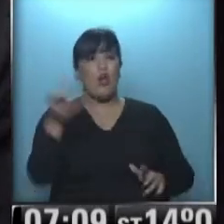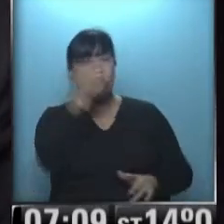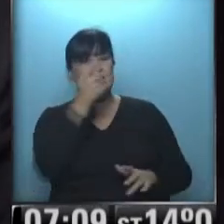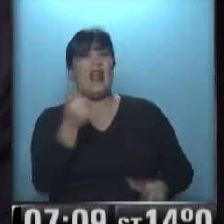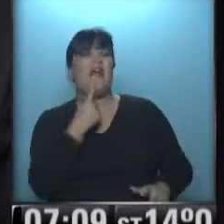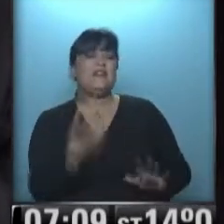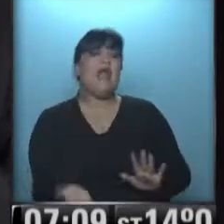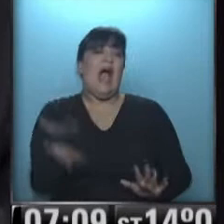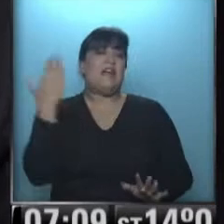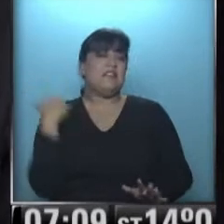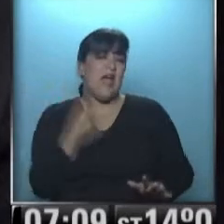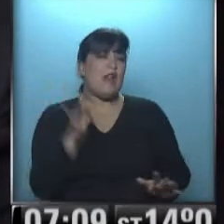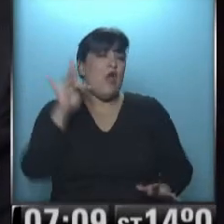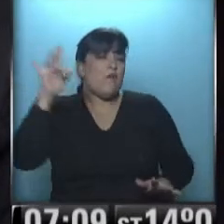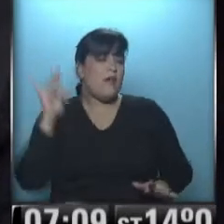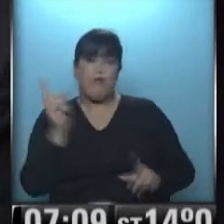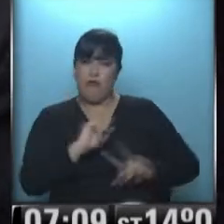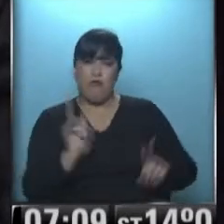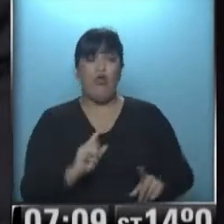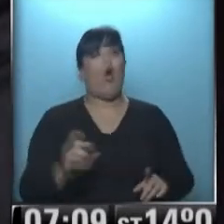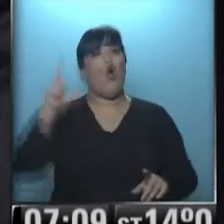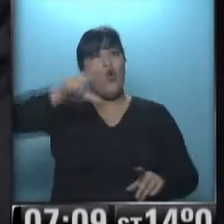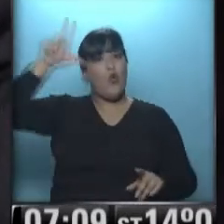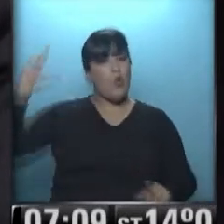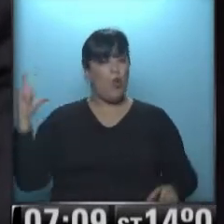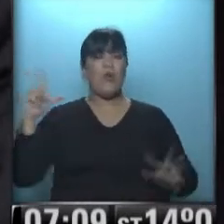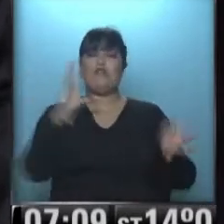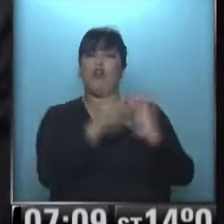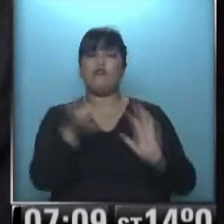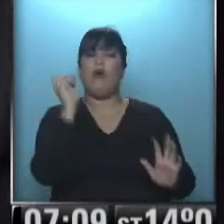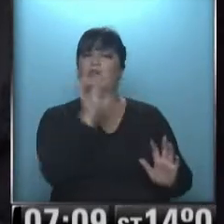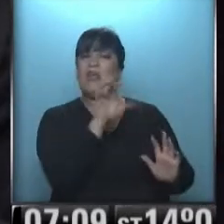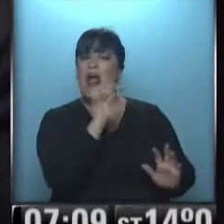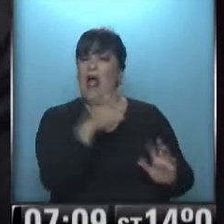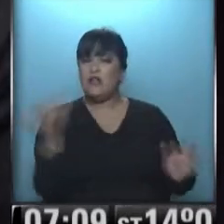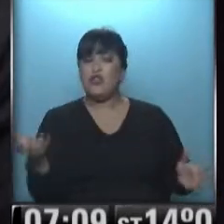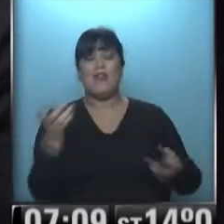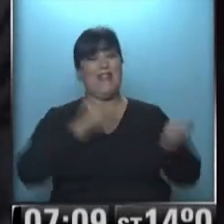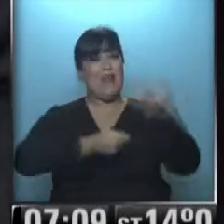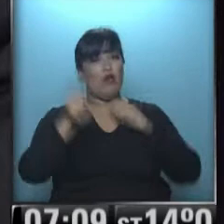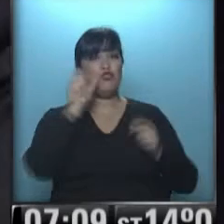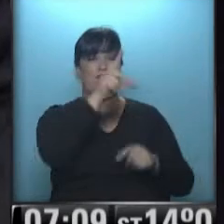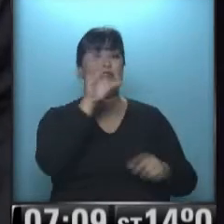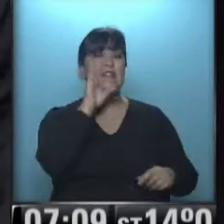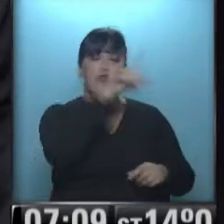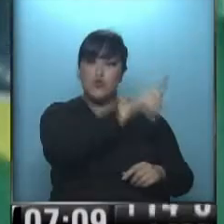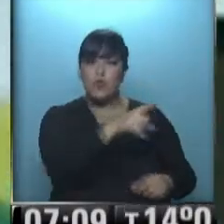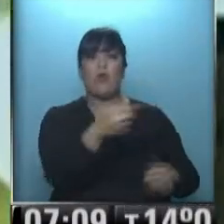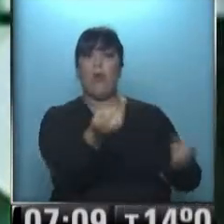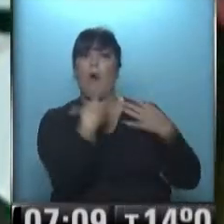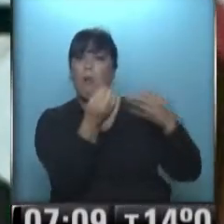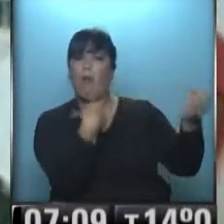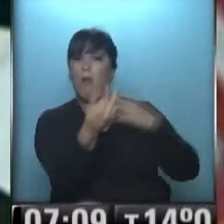ayer miércoles. El lunes, con las absolutamente impropias declaraciones del encargado de negocios de Estados Unidos. Bueno, son muchas